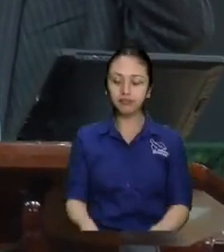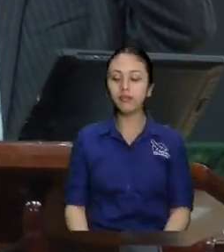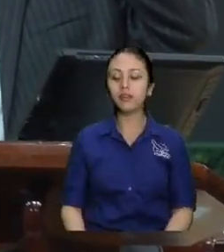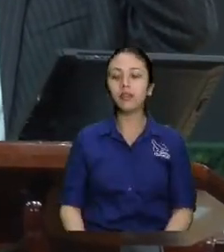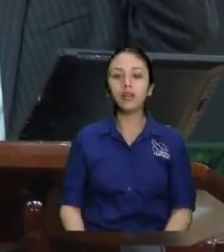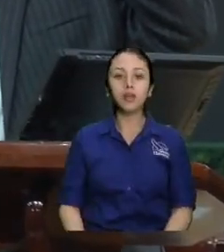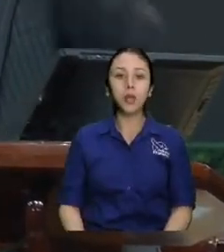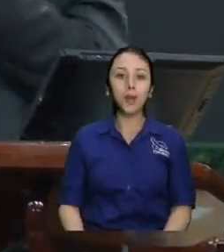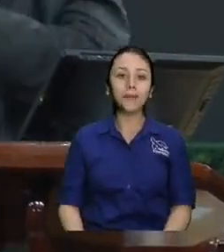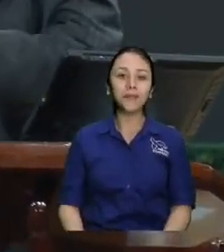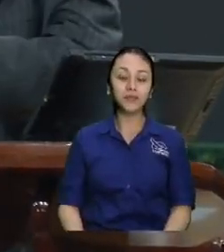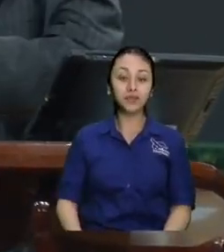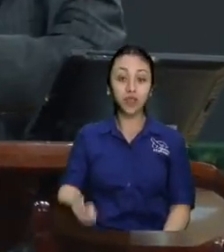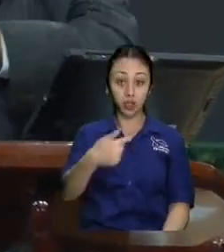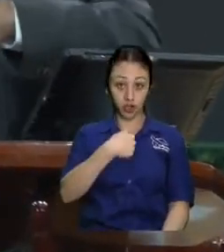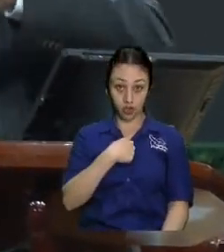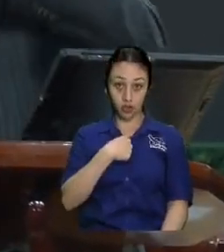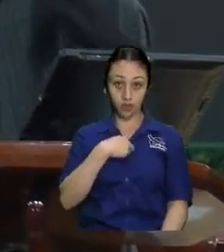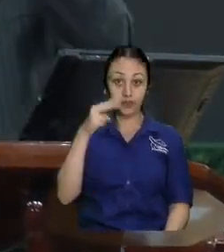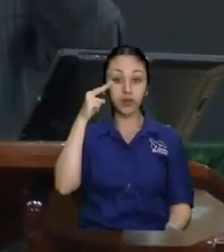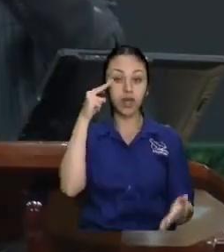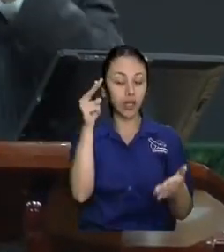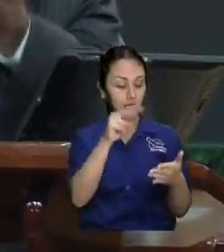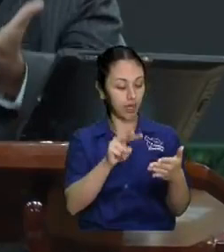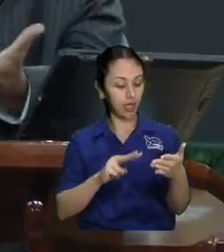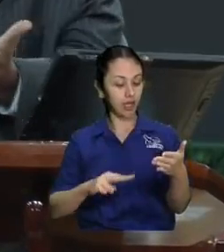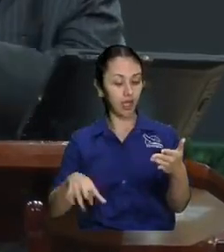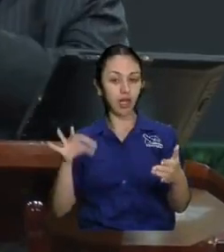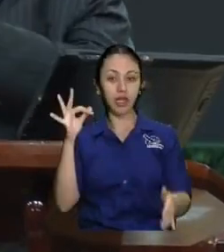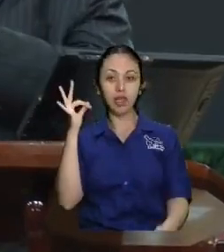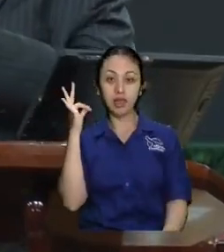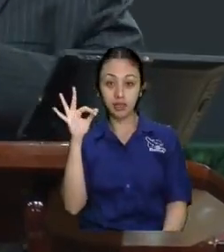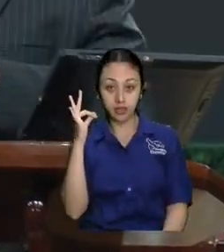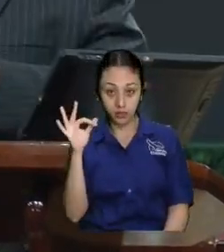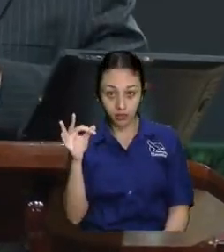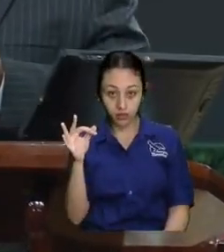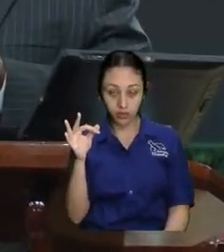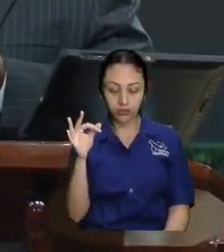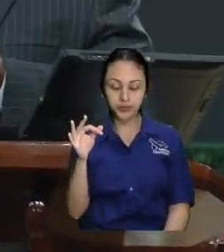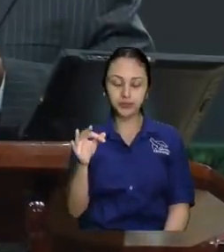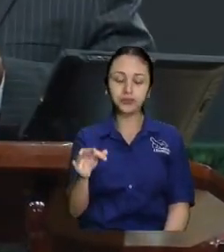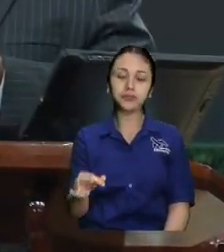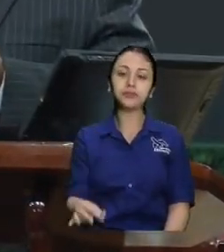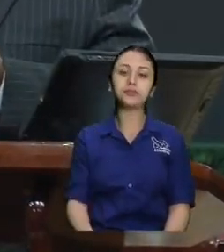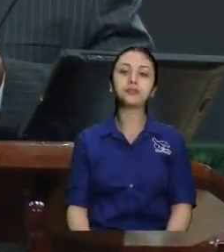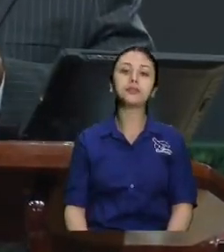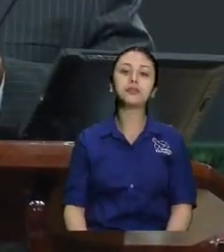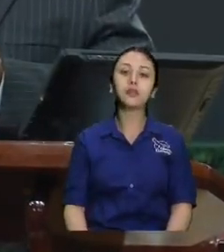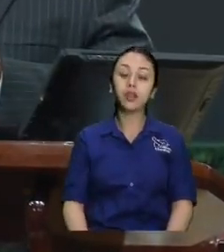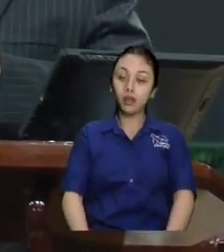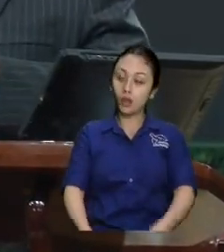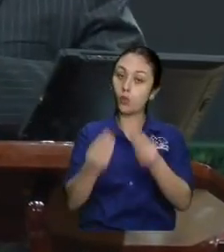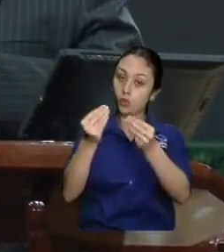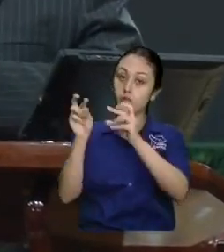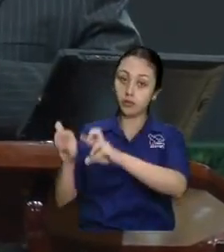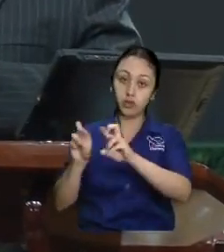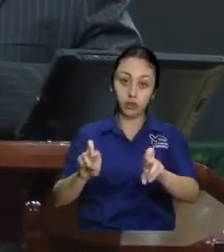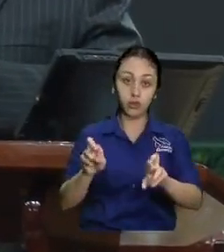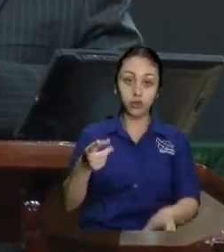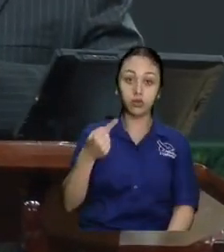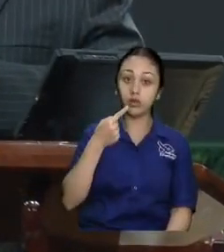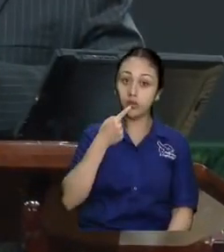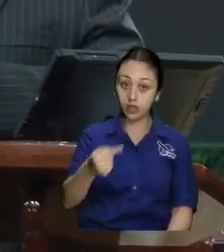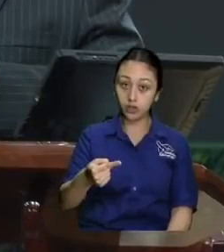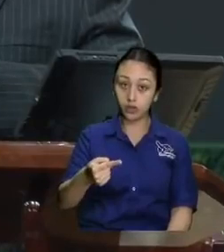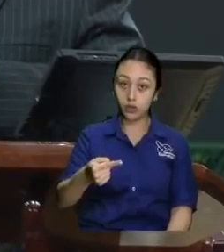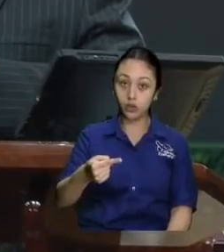no es por cuenta mía. Yo leí el testimonio y muchas personas lo han certificado de un hombre que murió